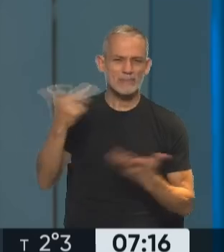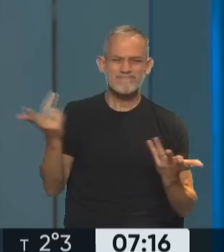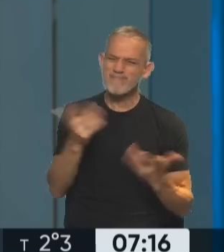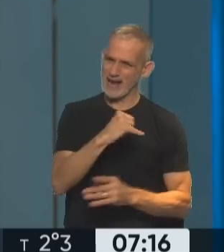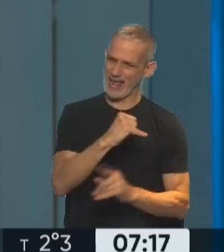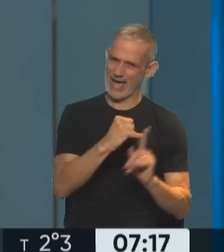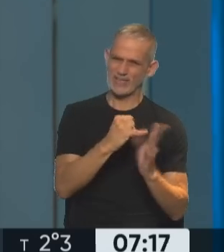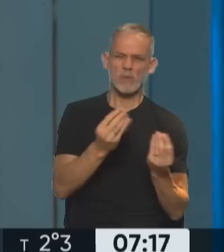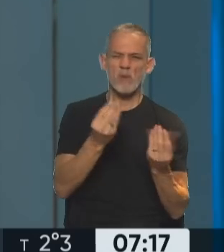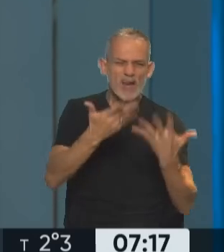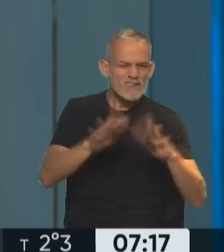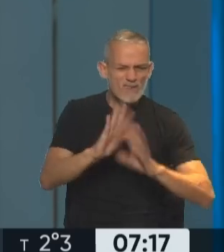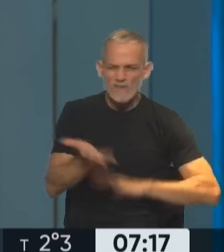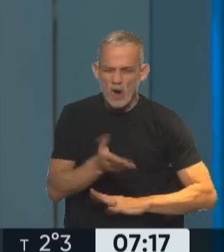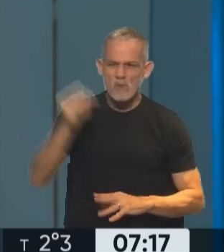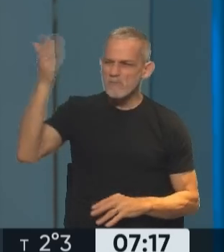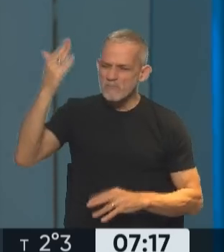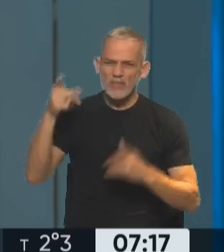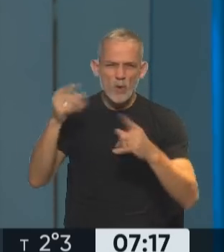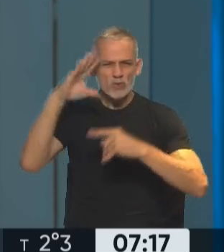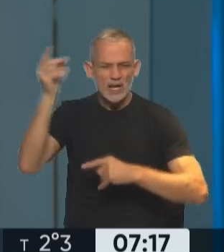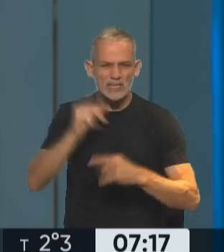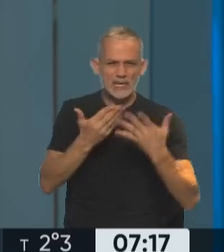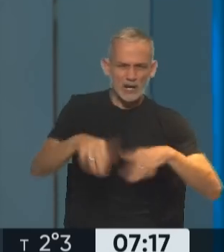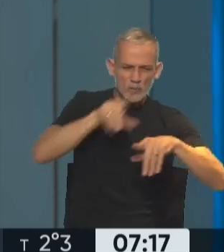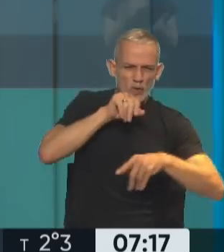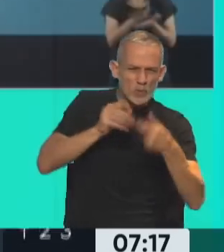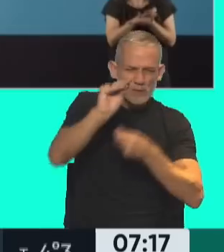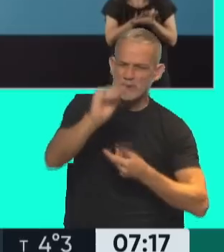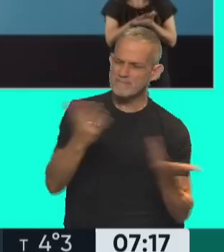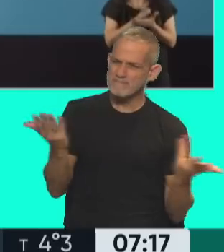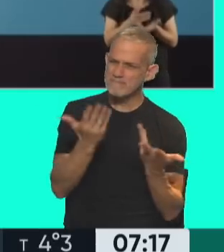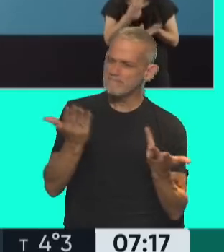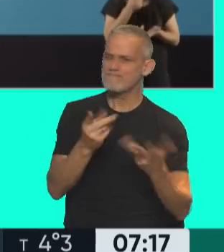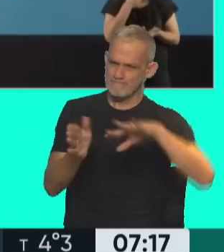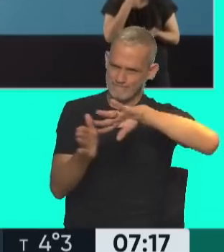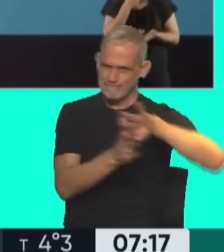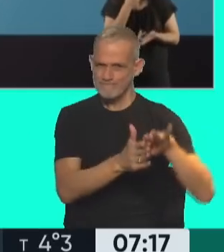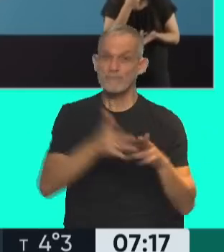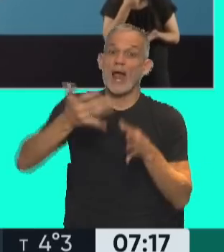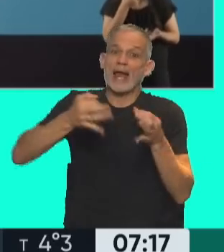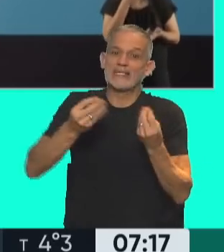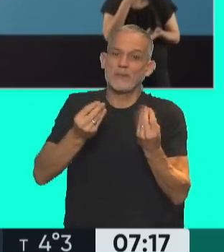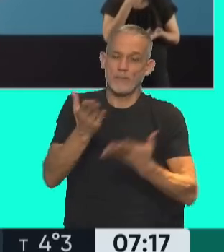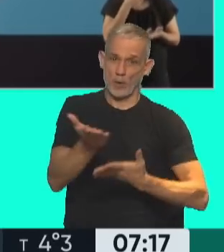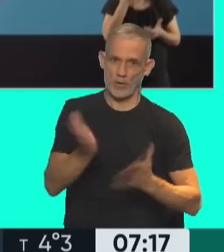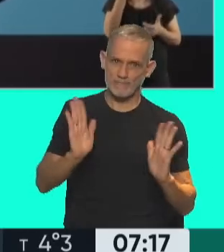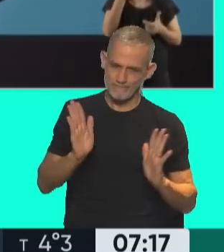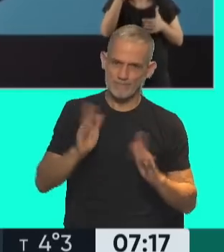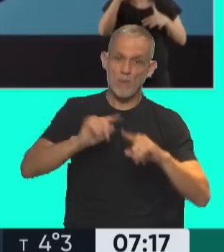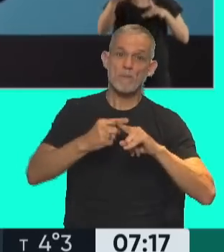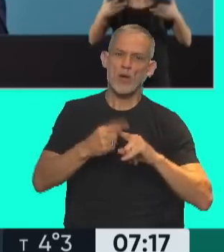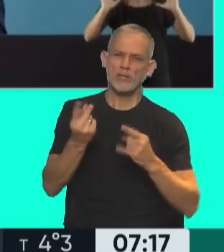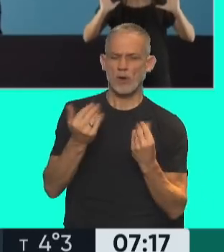¿Por qué de esa manera, en el medio del discurso de la vicepresidenta Cristina Fernández de Kirchner, página aparte para analizar la concesión política también de